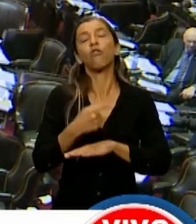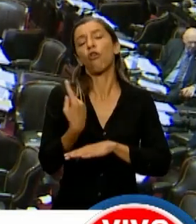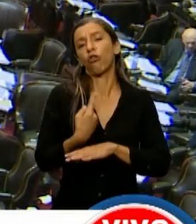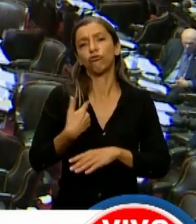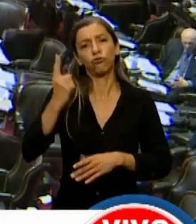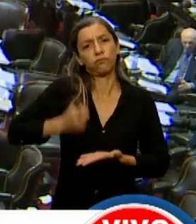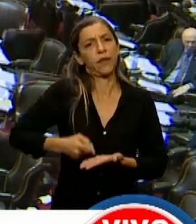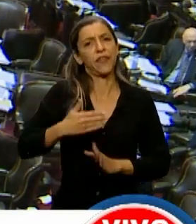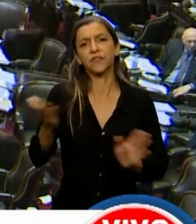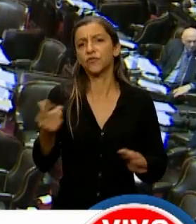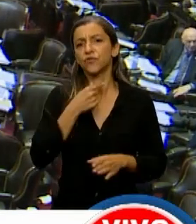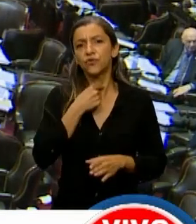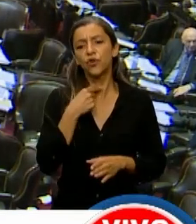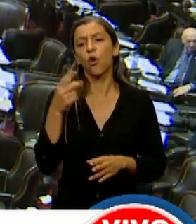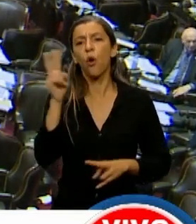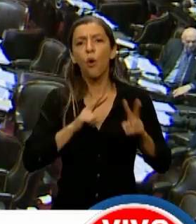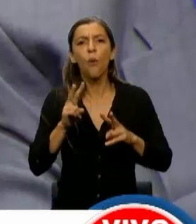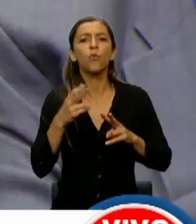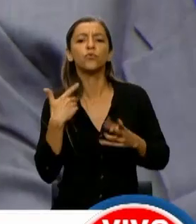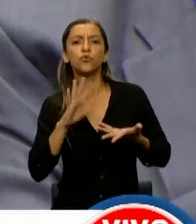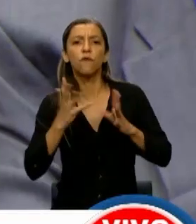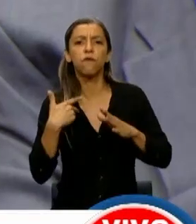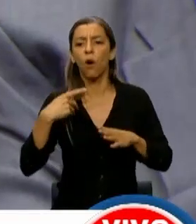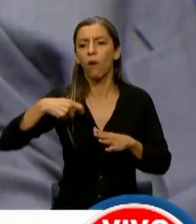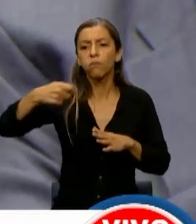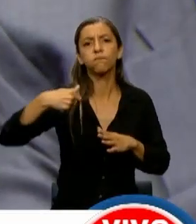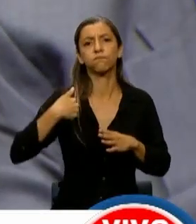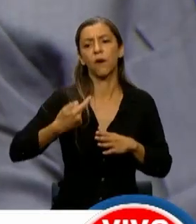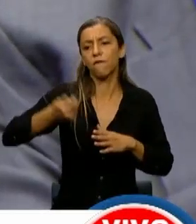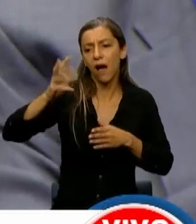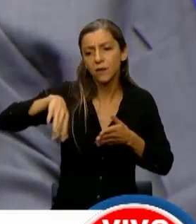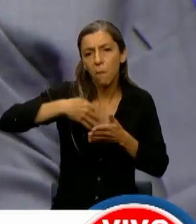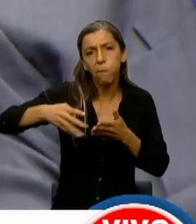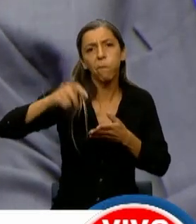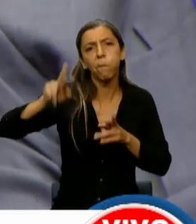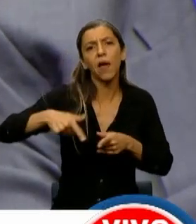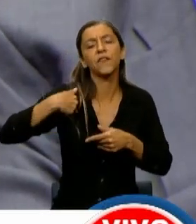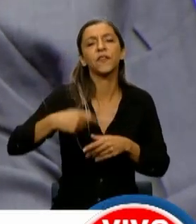de avanzar en un régimen de facilidades de pago, lo que sancionamos como ley